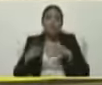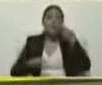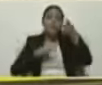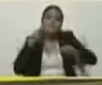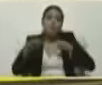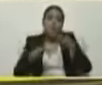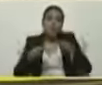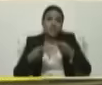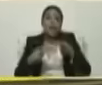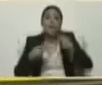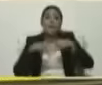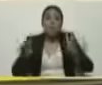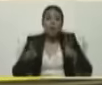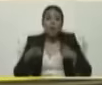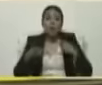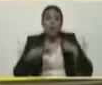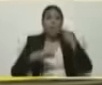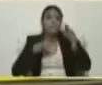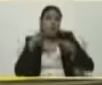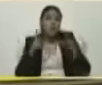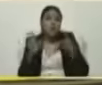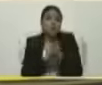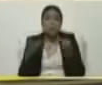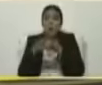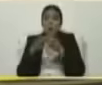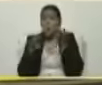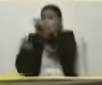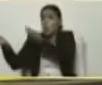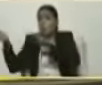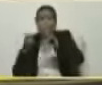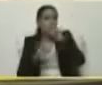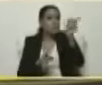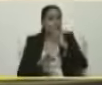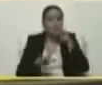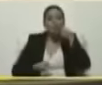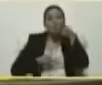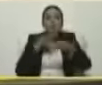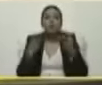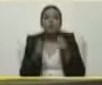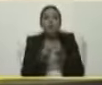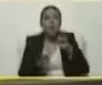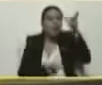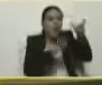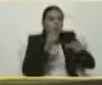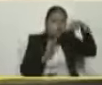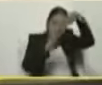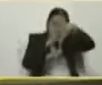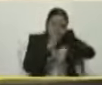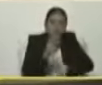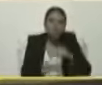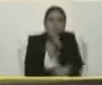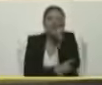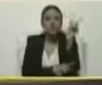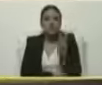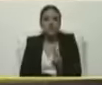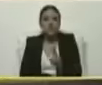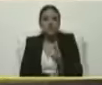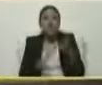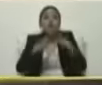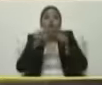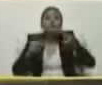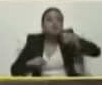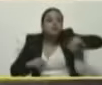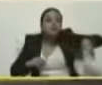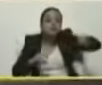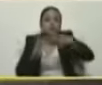no es político entre élites. Político con el ser profundo de Venezuela. Con todos